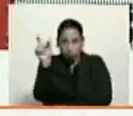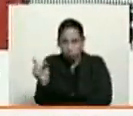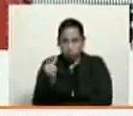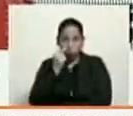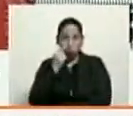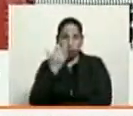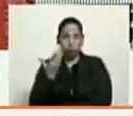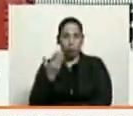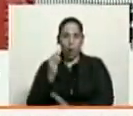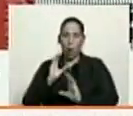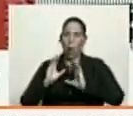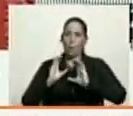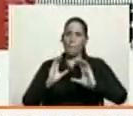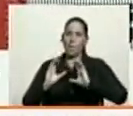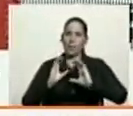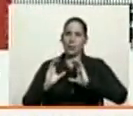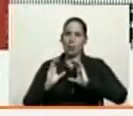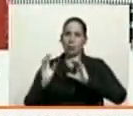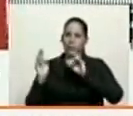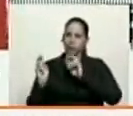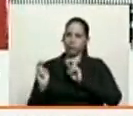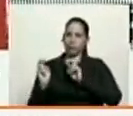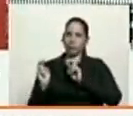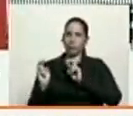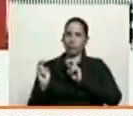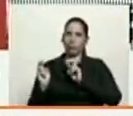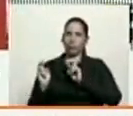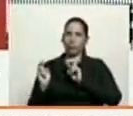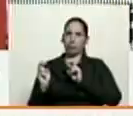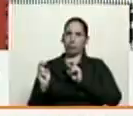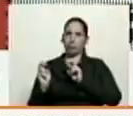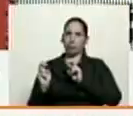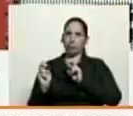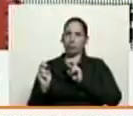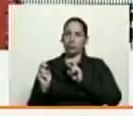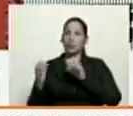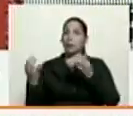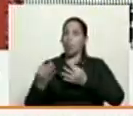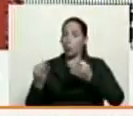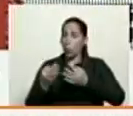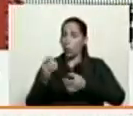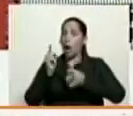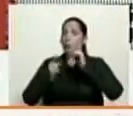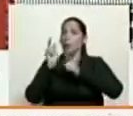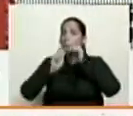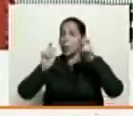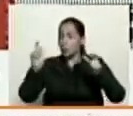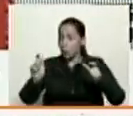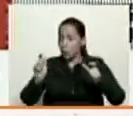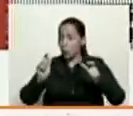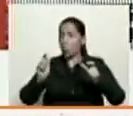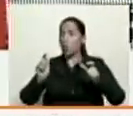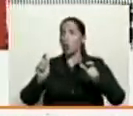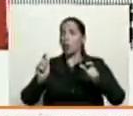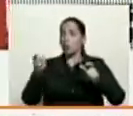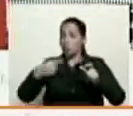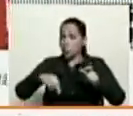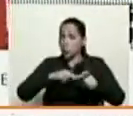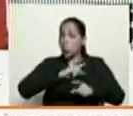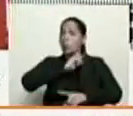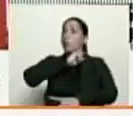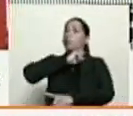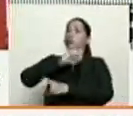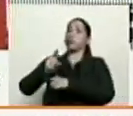a conversar. ¿Habrá quienes vayan a conversar, seguro? Nosotros los hemos denunciado, los